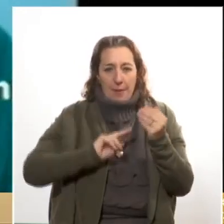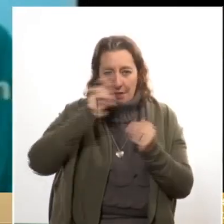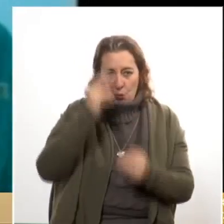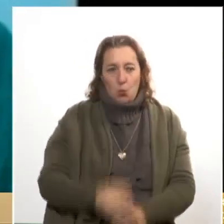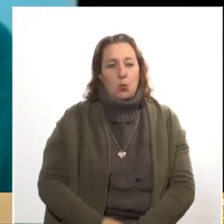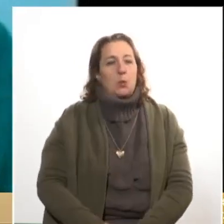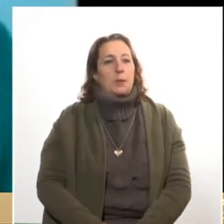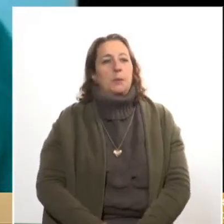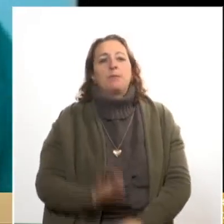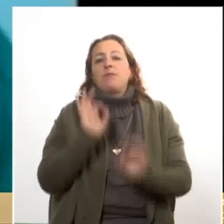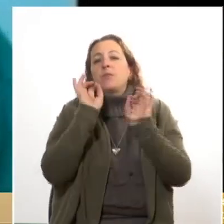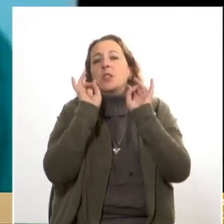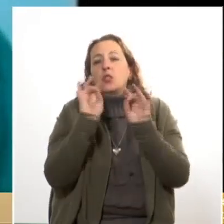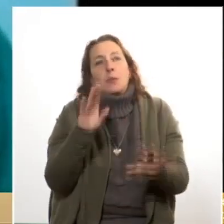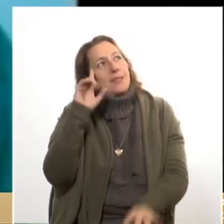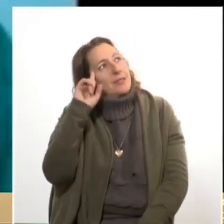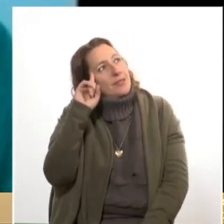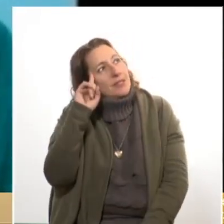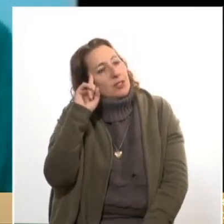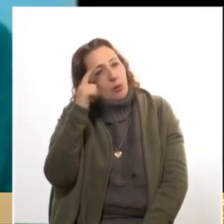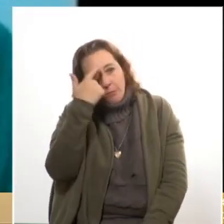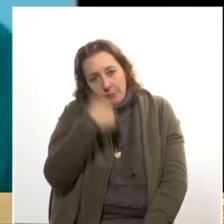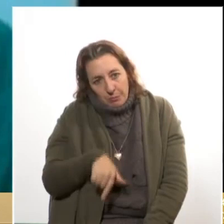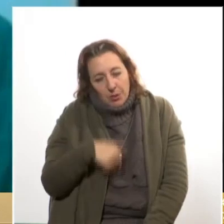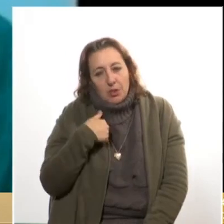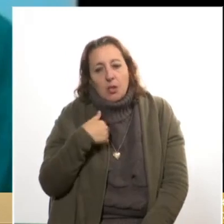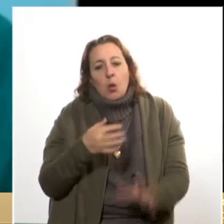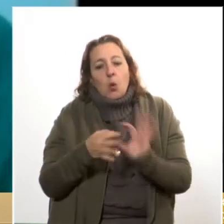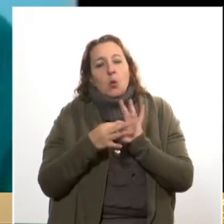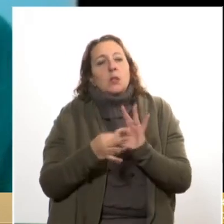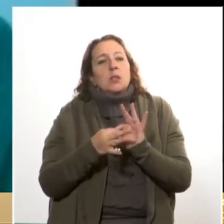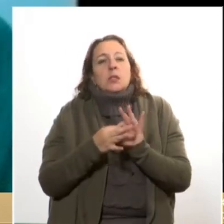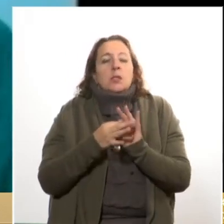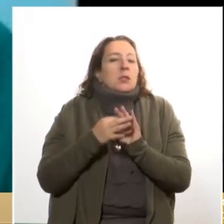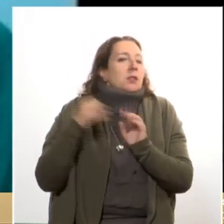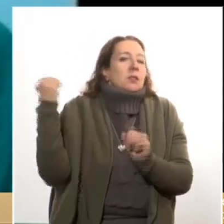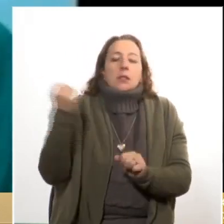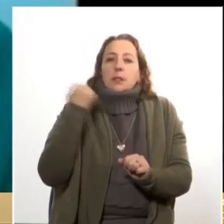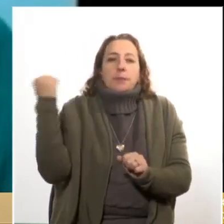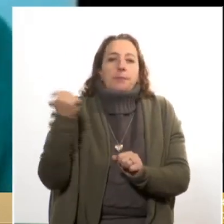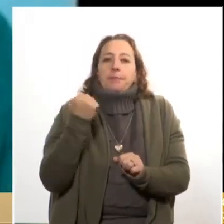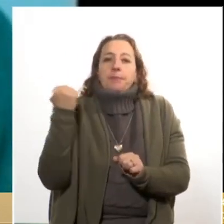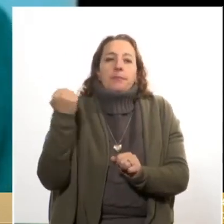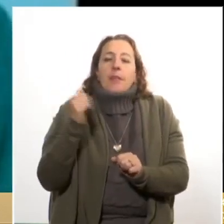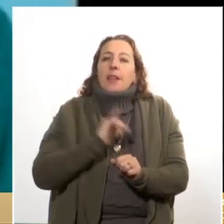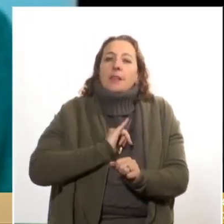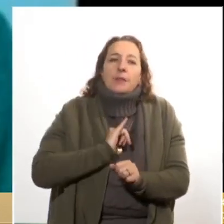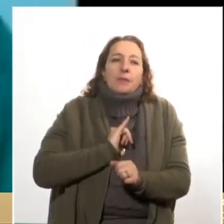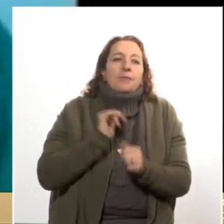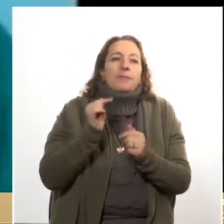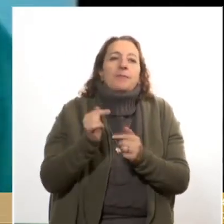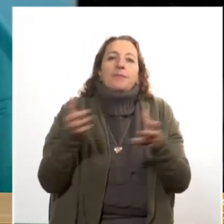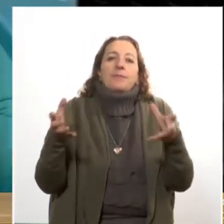a título de reflexión personal y vinculando a su extraordinaria incidencia e identificación con aquella